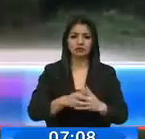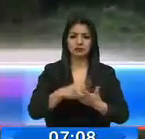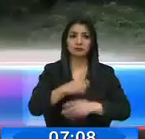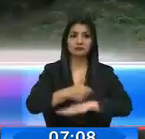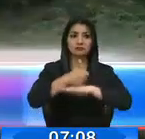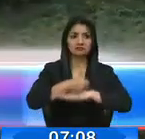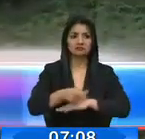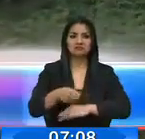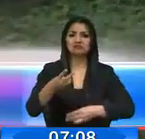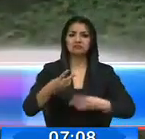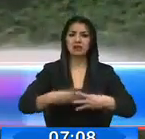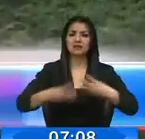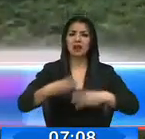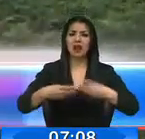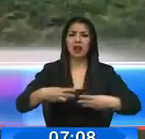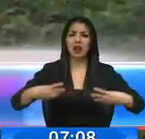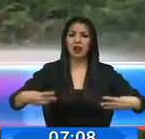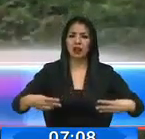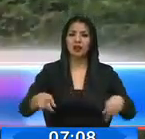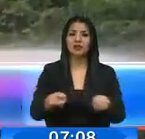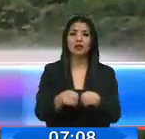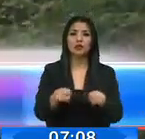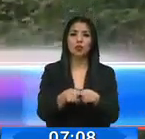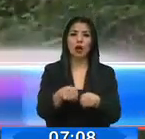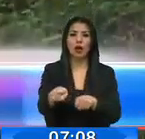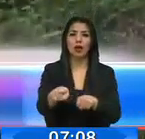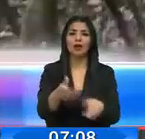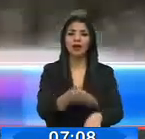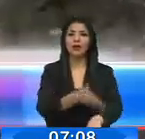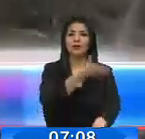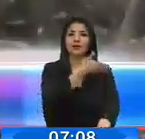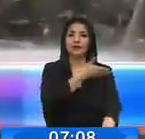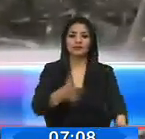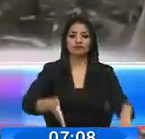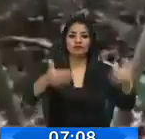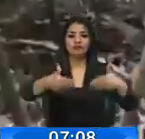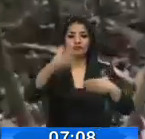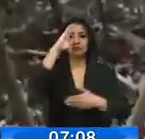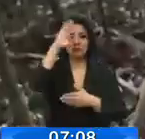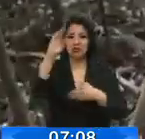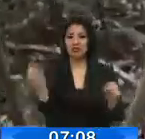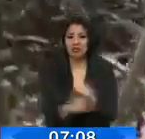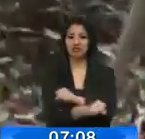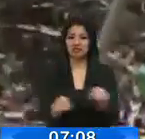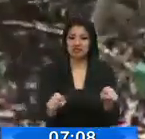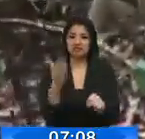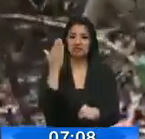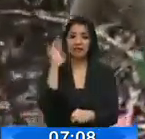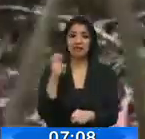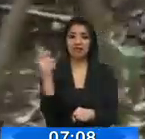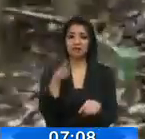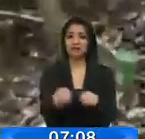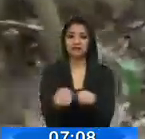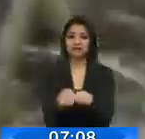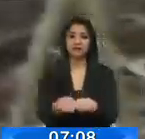carga tendría un poder de destrucción como el que se utilizó en el atentado al comando policial de San Lorenzo en enero pasado.